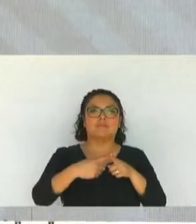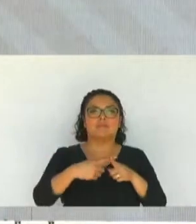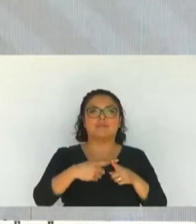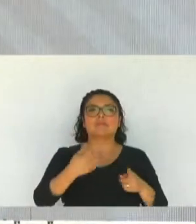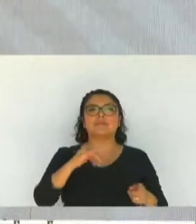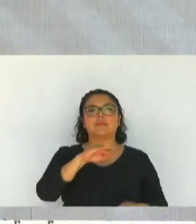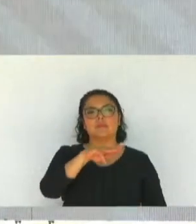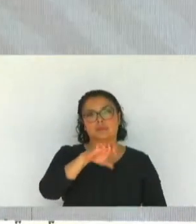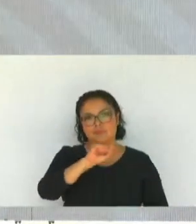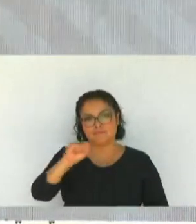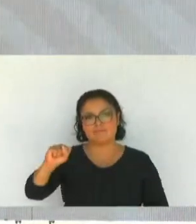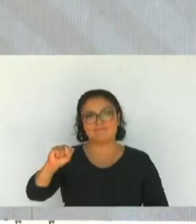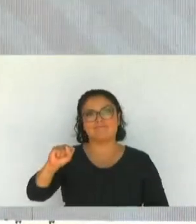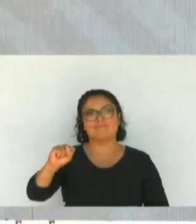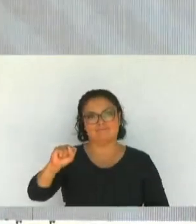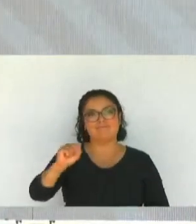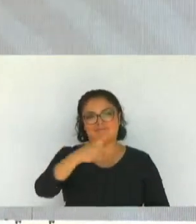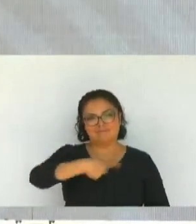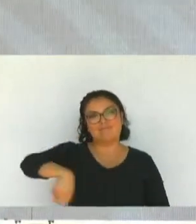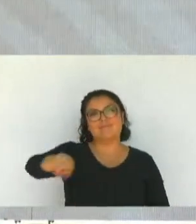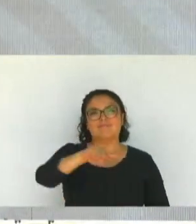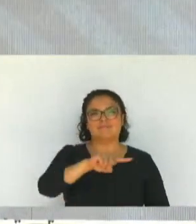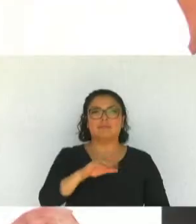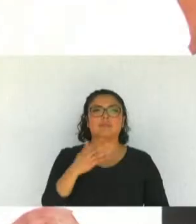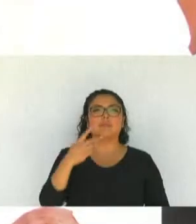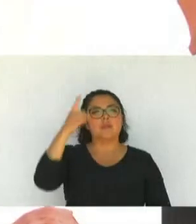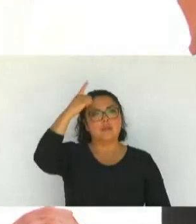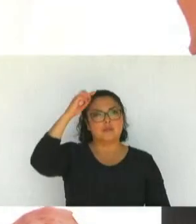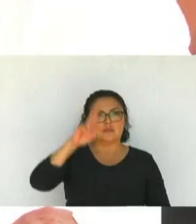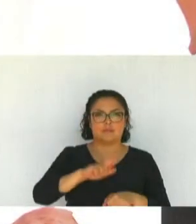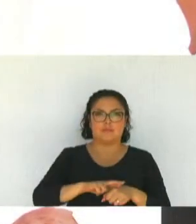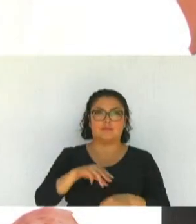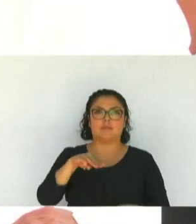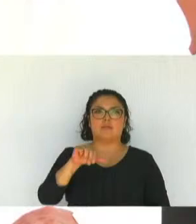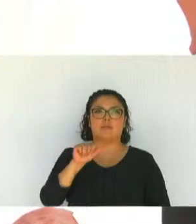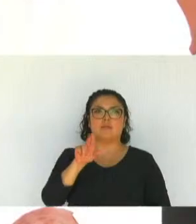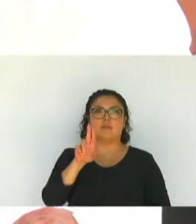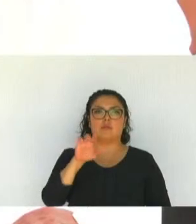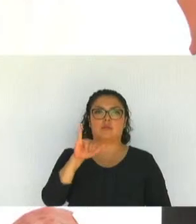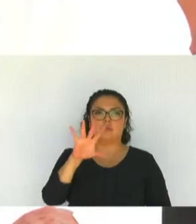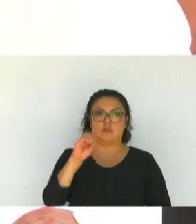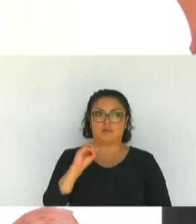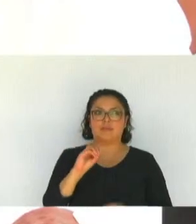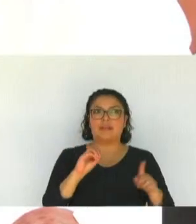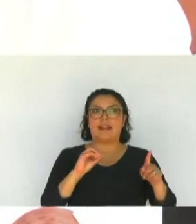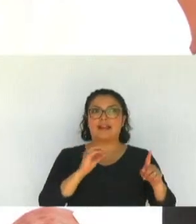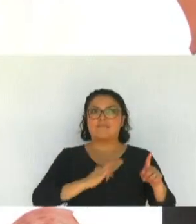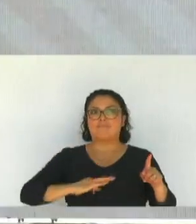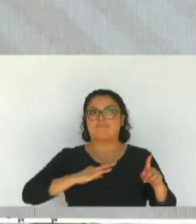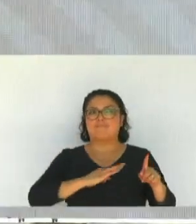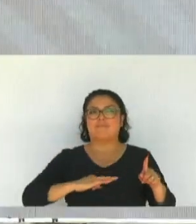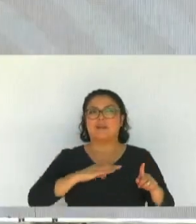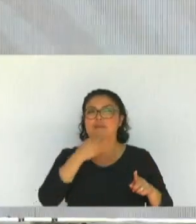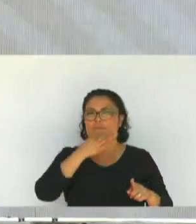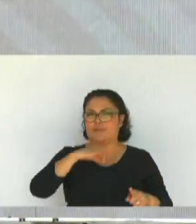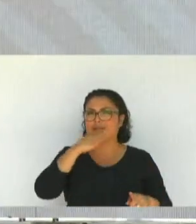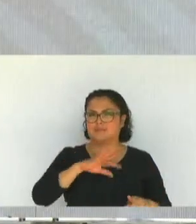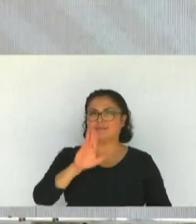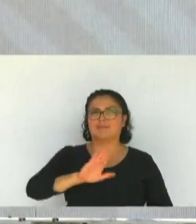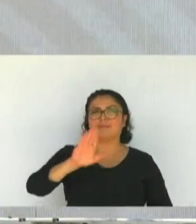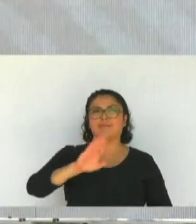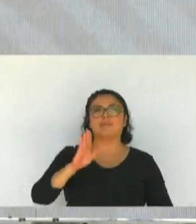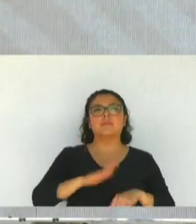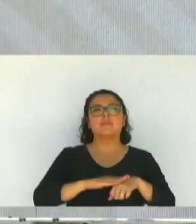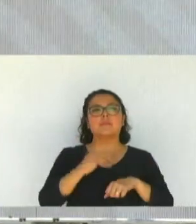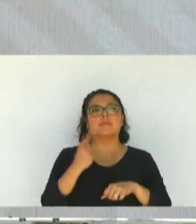el director Mauricio Hernández, que además déjenme compartirles, hoy está de fiesta, él fue director del Instituto Nacional de